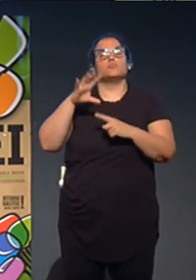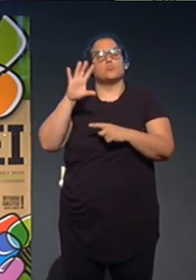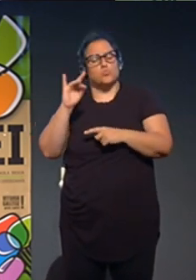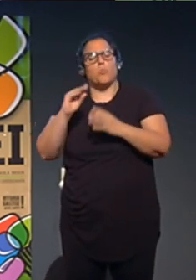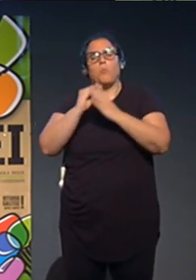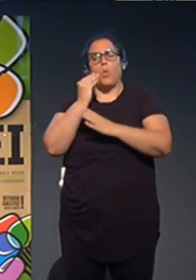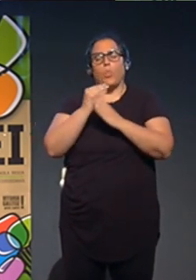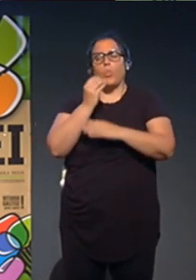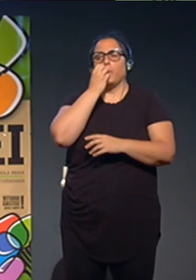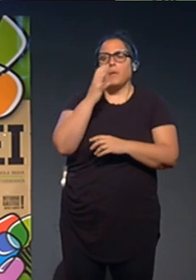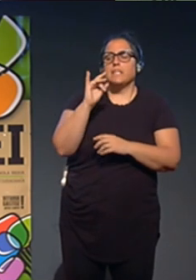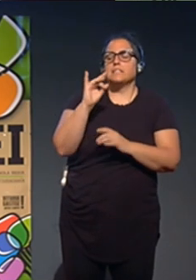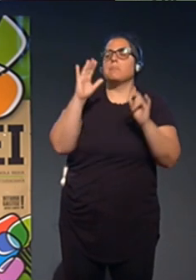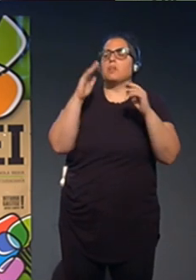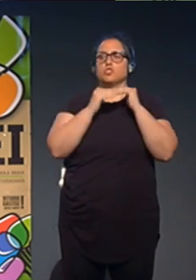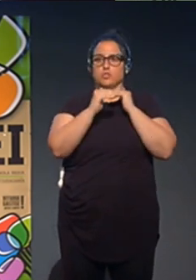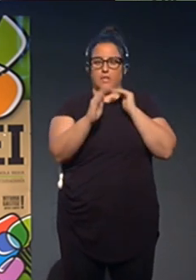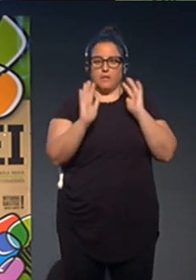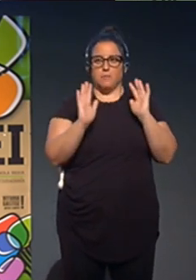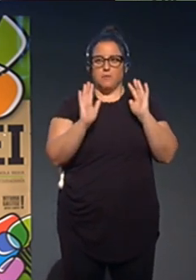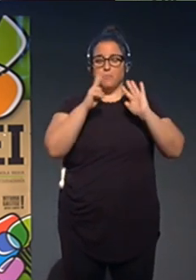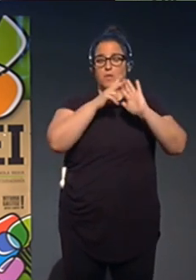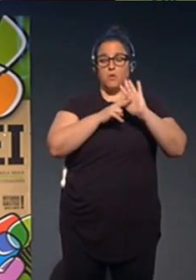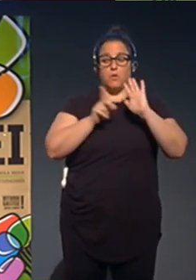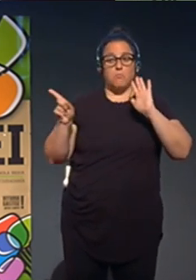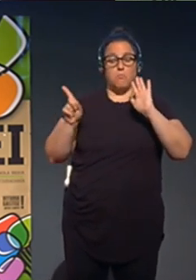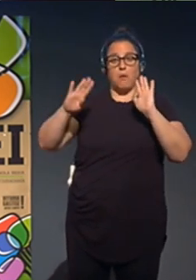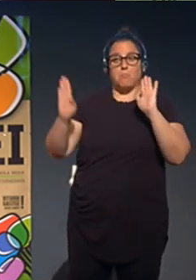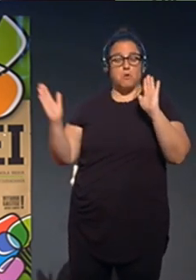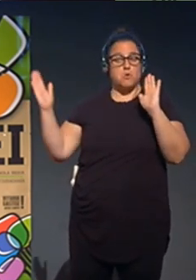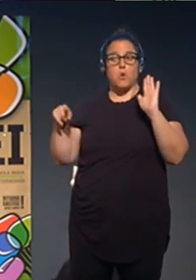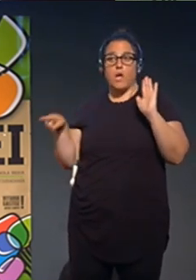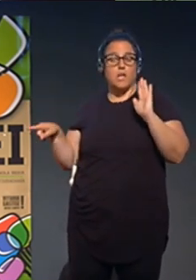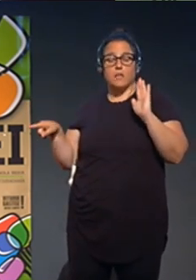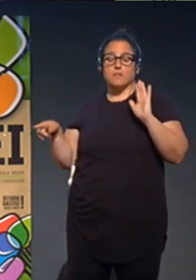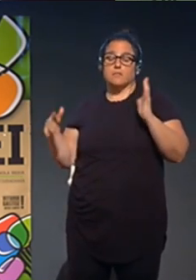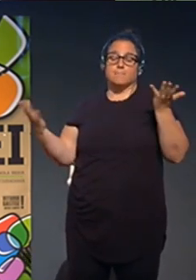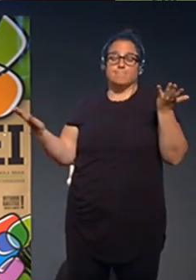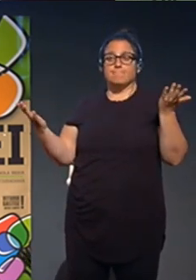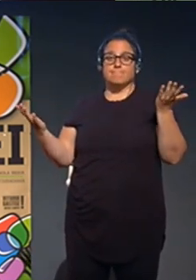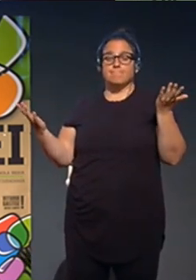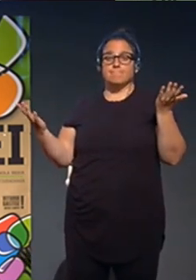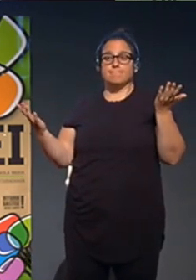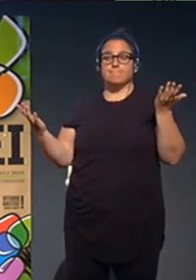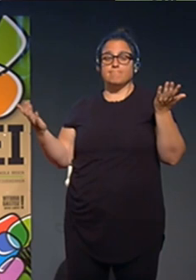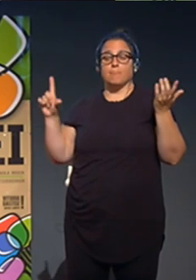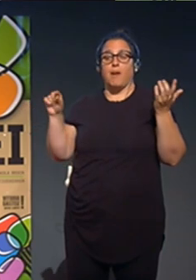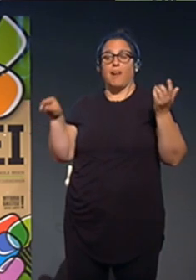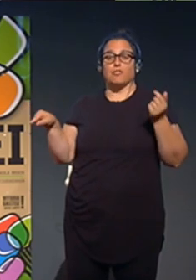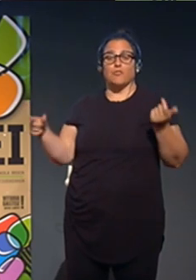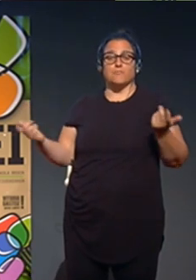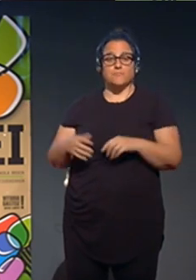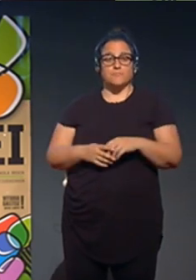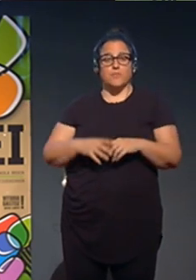mejor pero de manera sostenible esas normas no existen en otros países y entonces nos llega mucho más barato